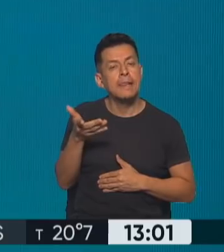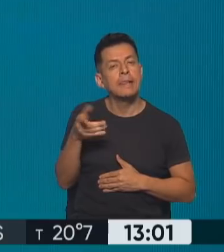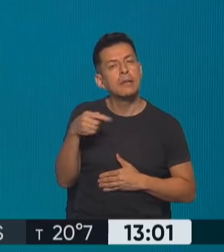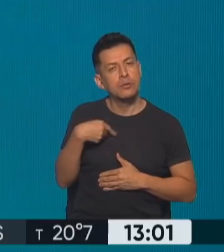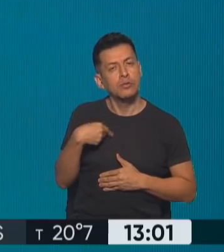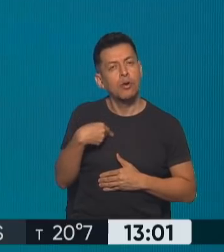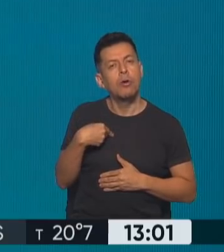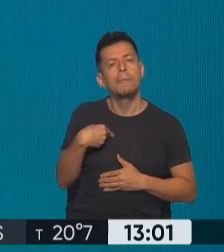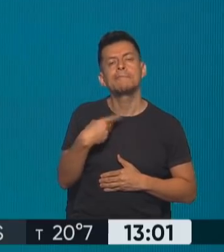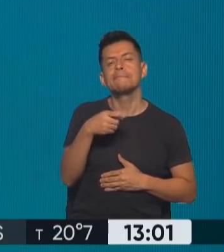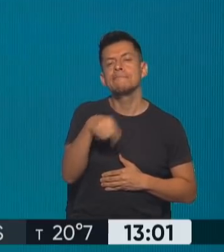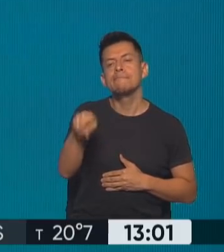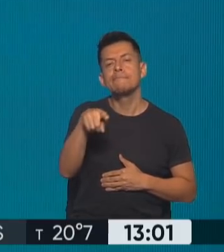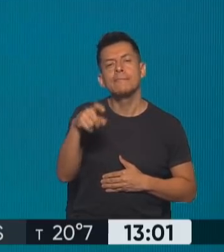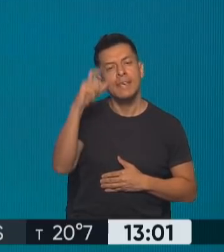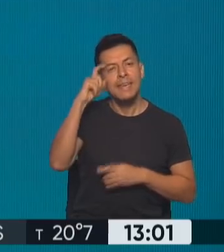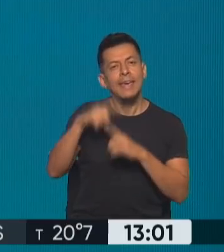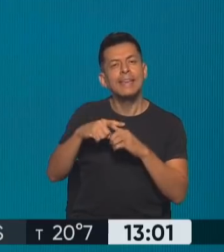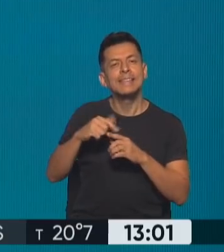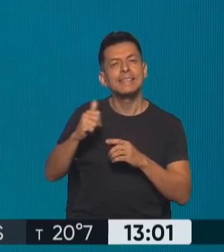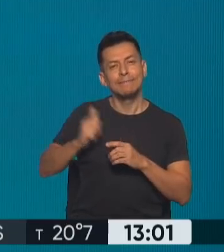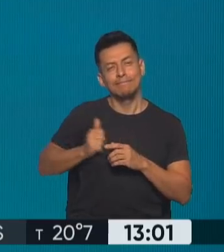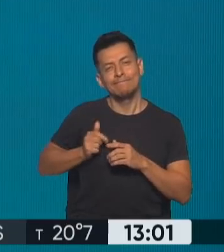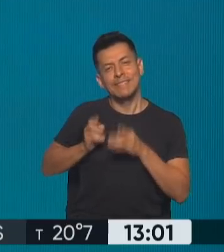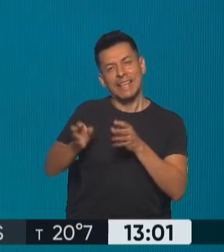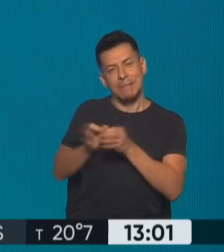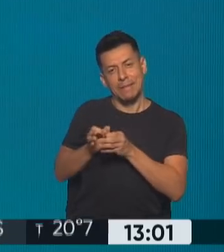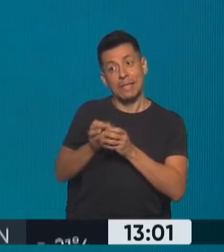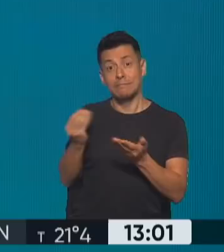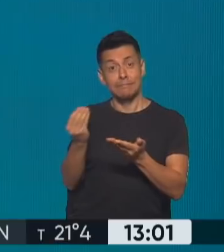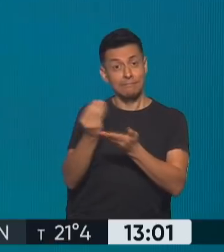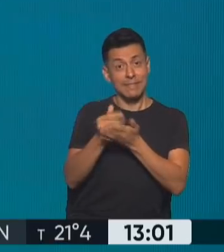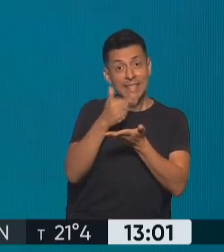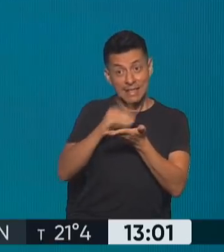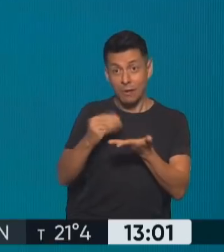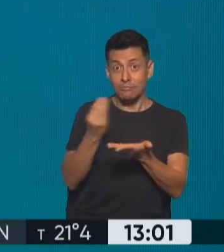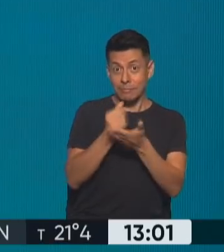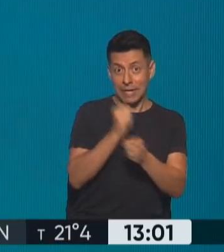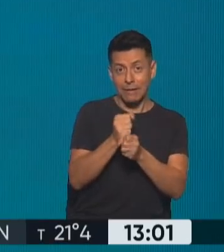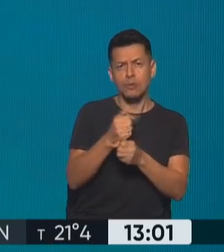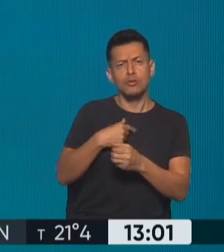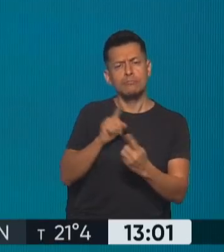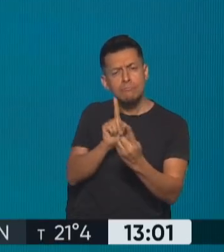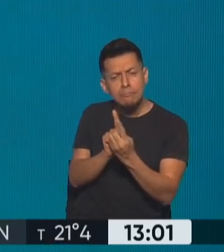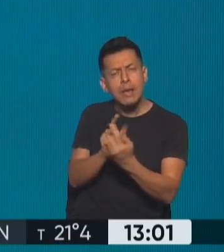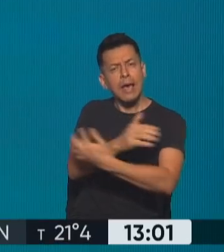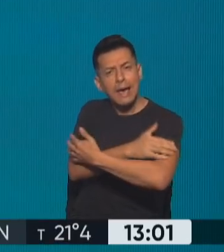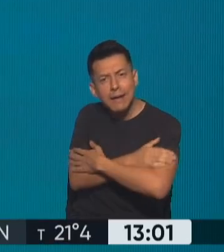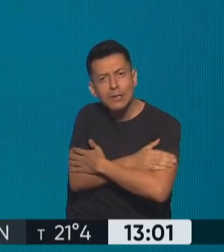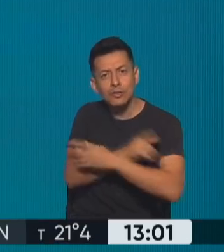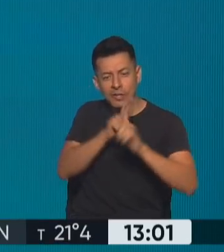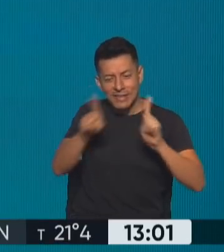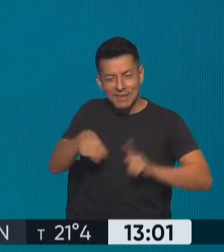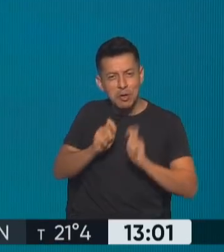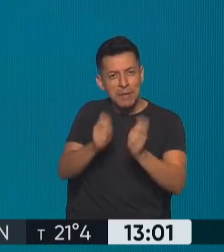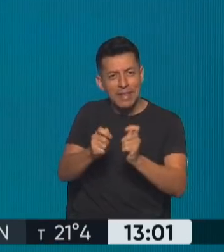abrazaba a cada uno de esos veteranos, combatientes que trabajan en el Senado y a los cuales le dimos un diploma,